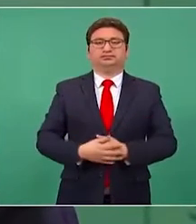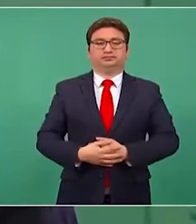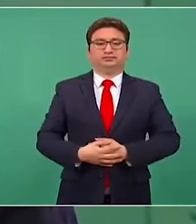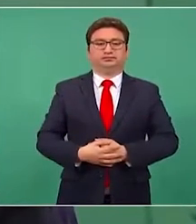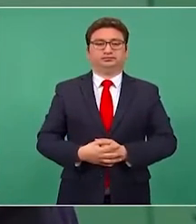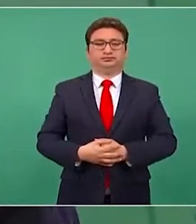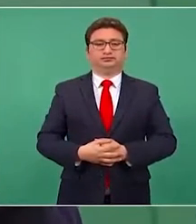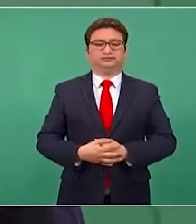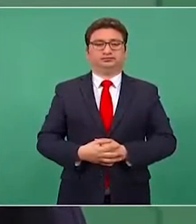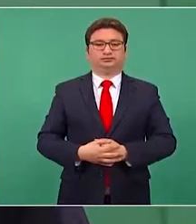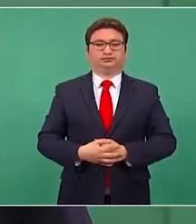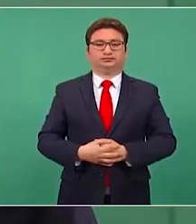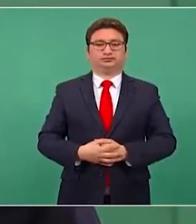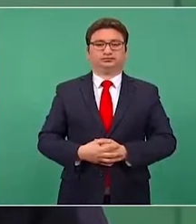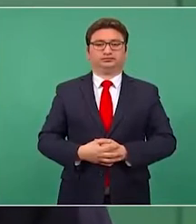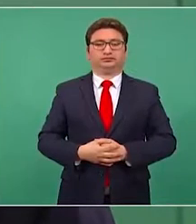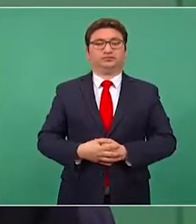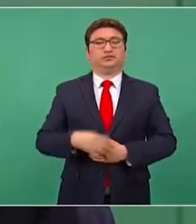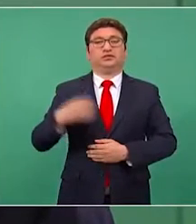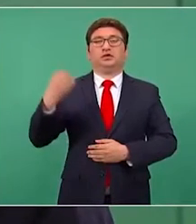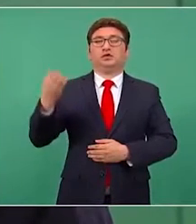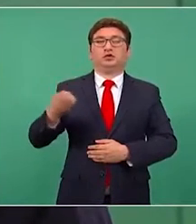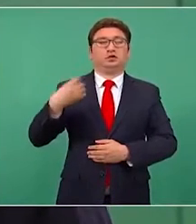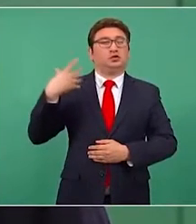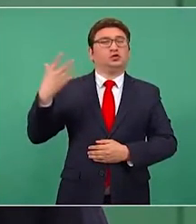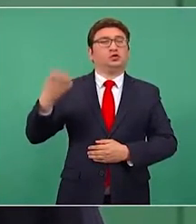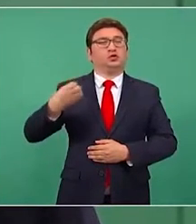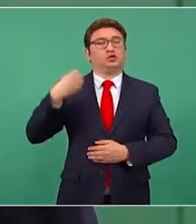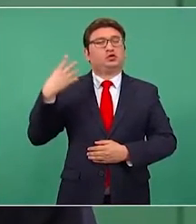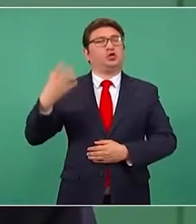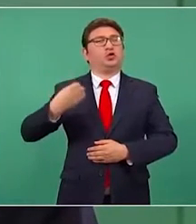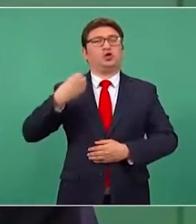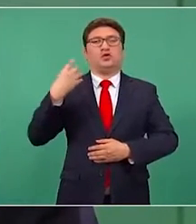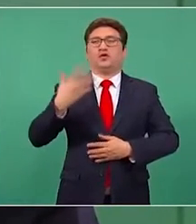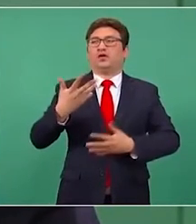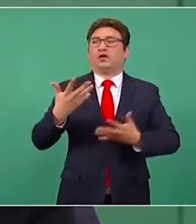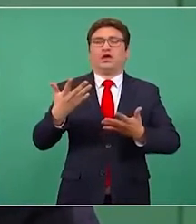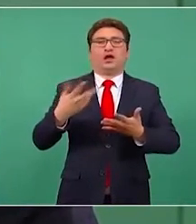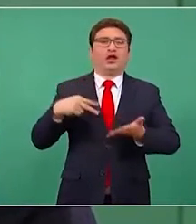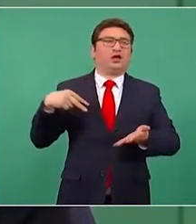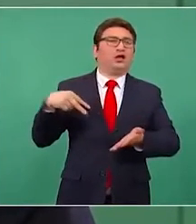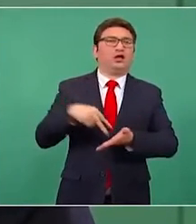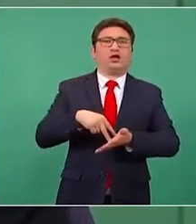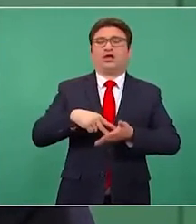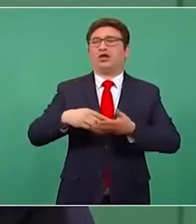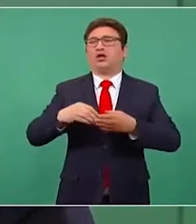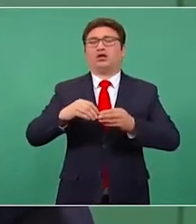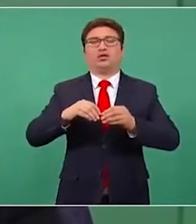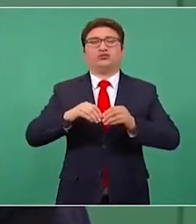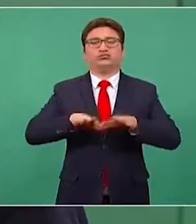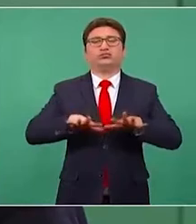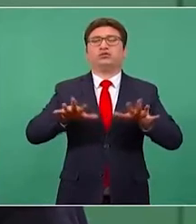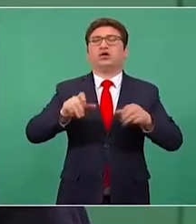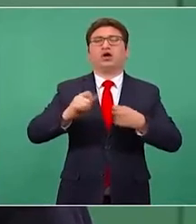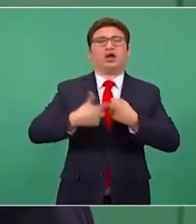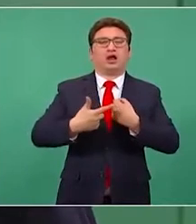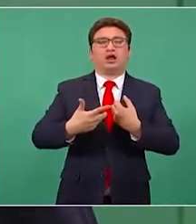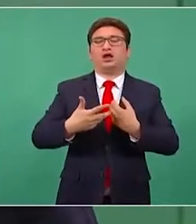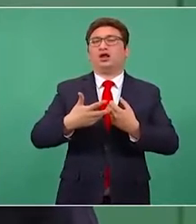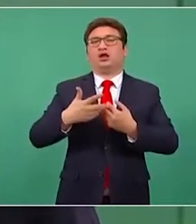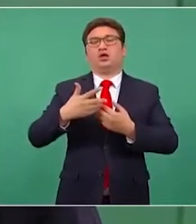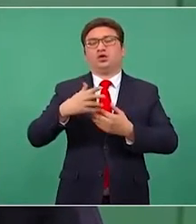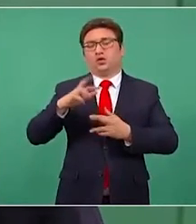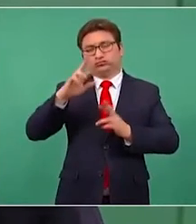ni en conferencias, ni en ningún acto público, ni en ningún